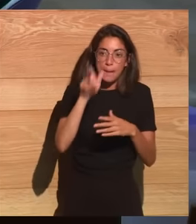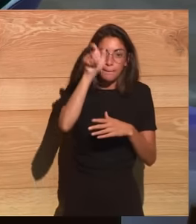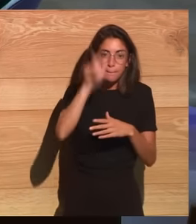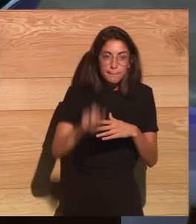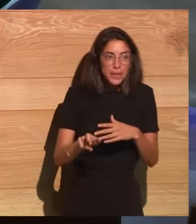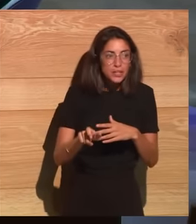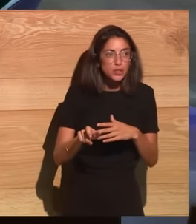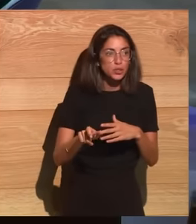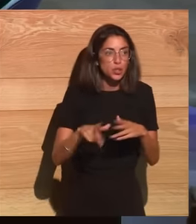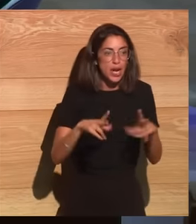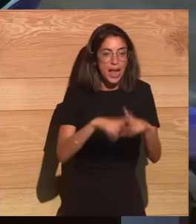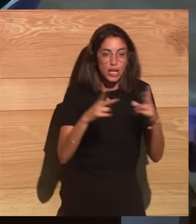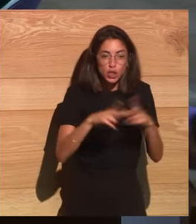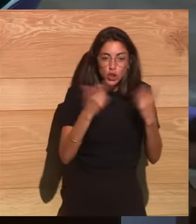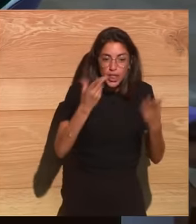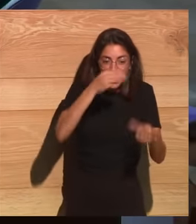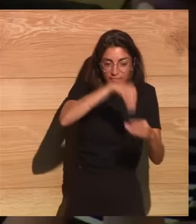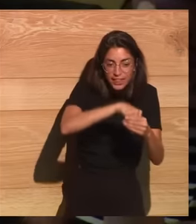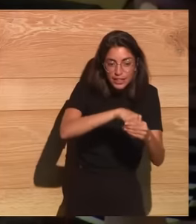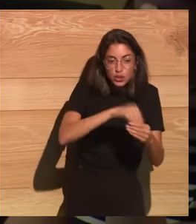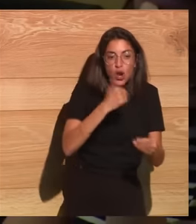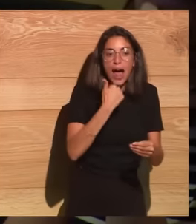que va mal en nuestra sociedad?